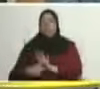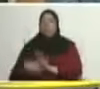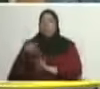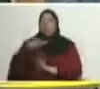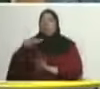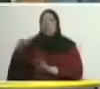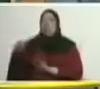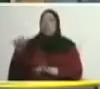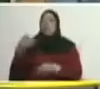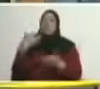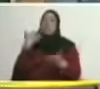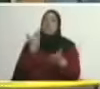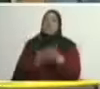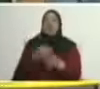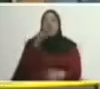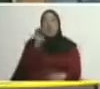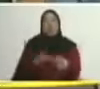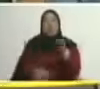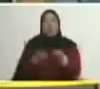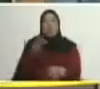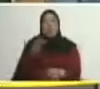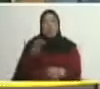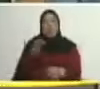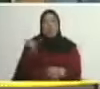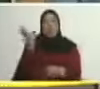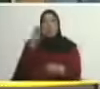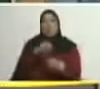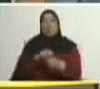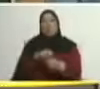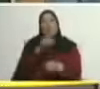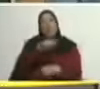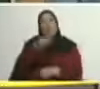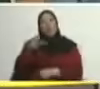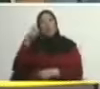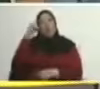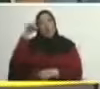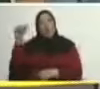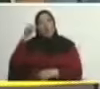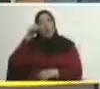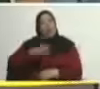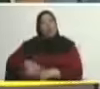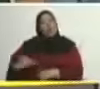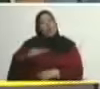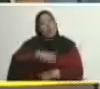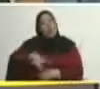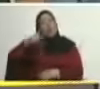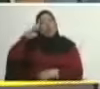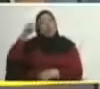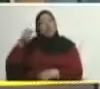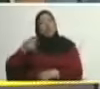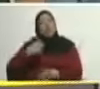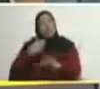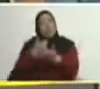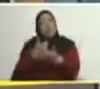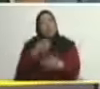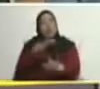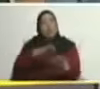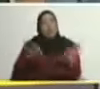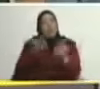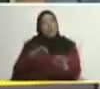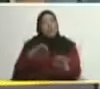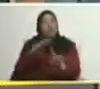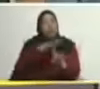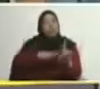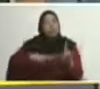Y tenemos que hacer justicia de restauración para la gente de Haití, para el pueblo de Haití. Suficiente de solo hablar.